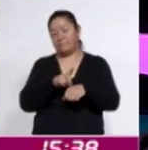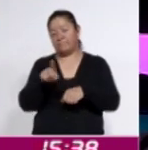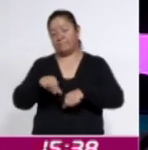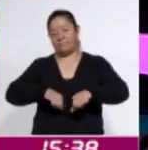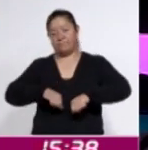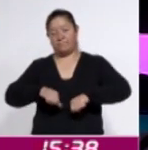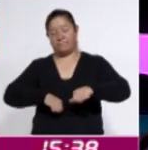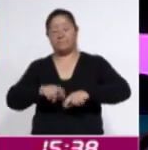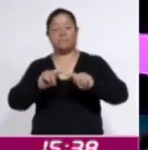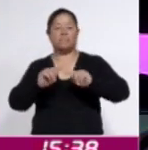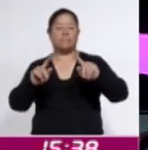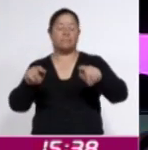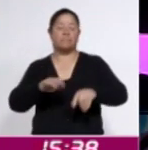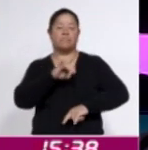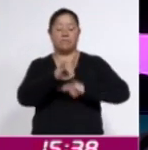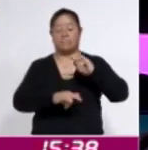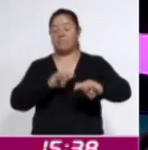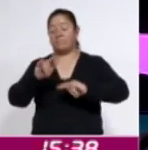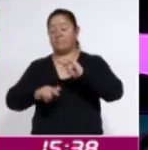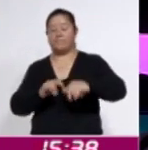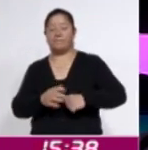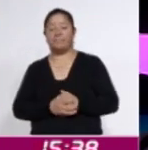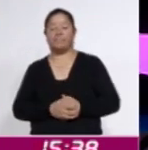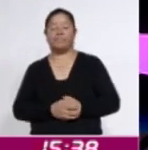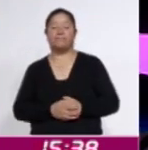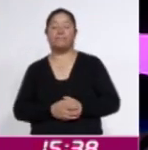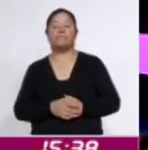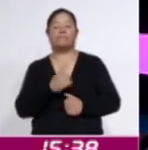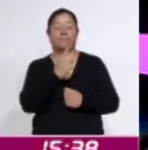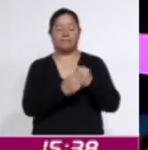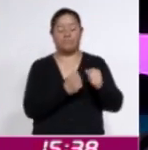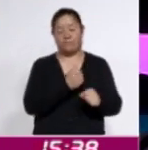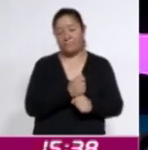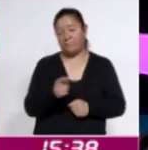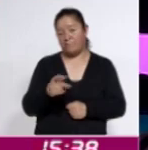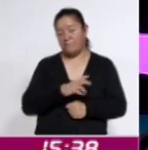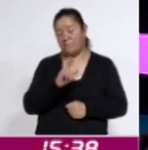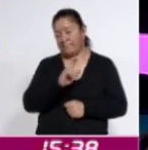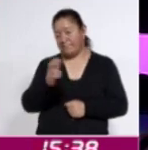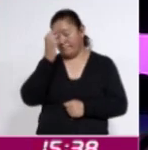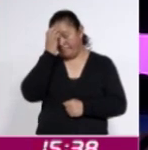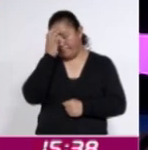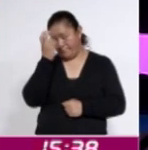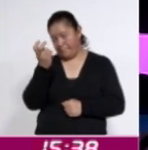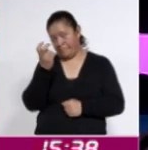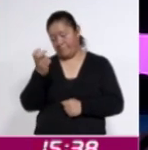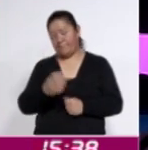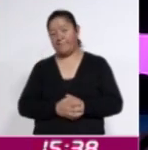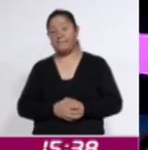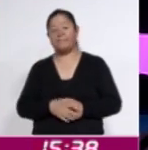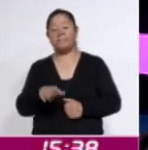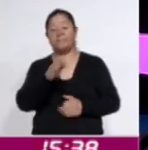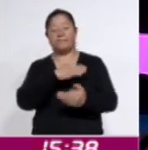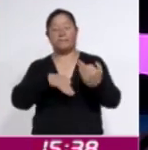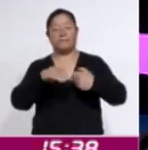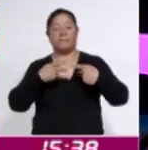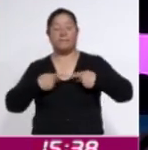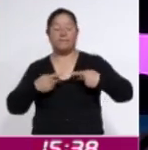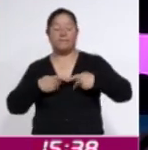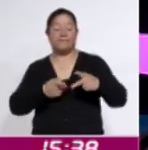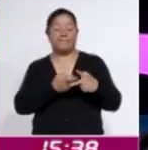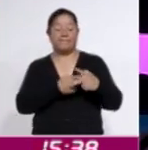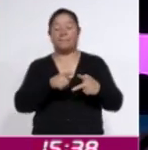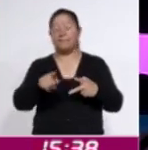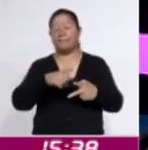actividades de Tlaxcala, la Feria de Ferias. De forma anual se entrega este reconocimiento, esta distinción a los productores con